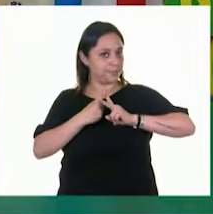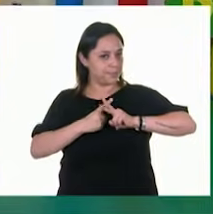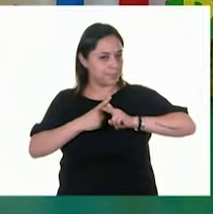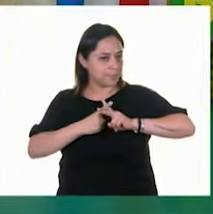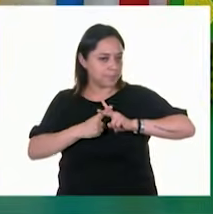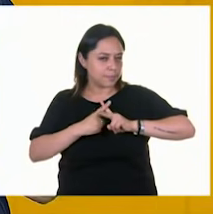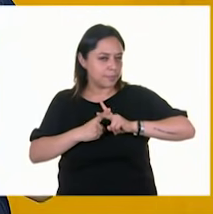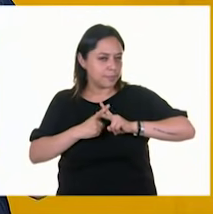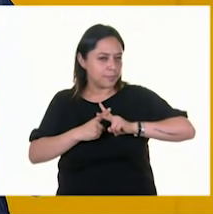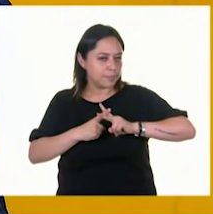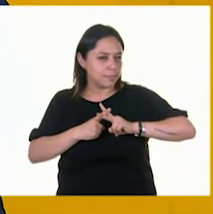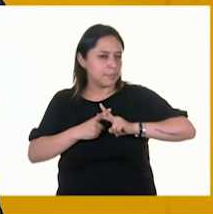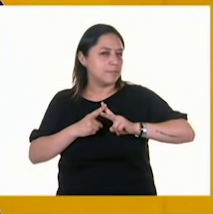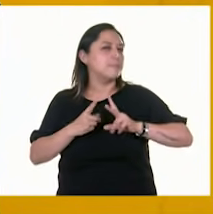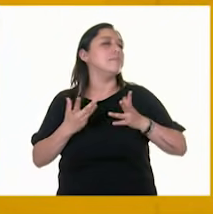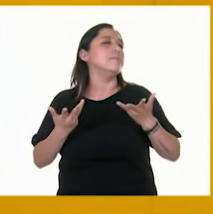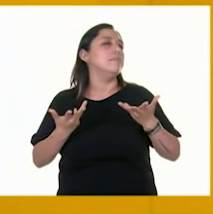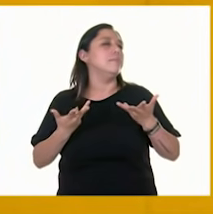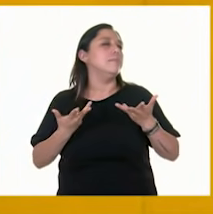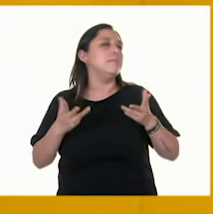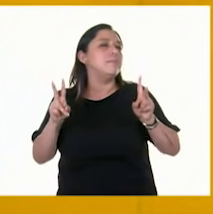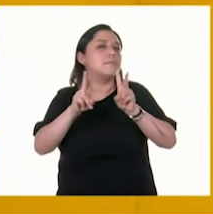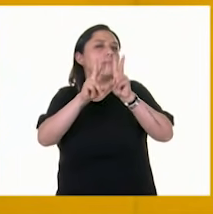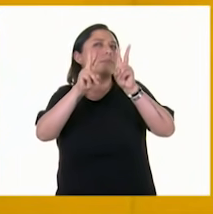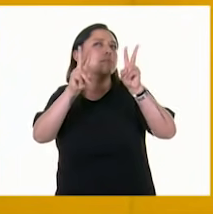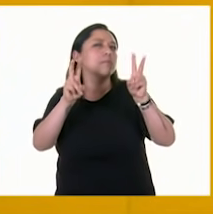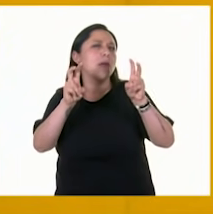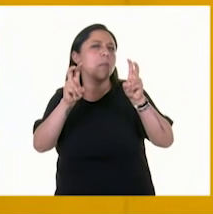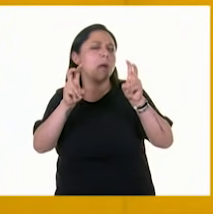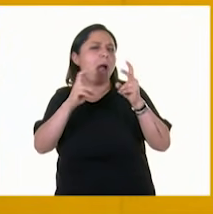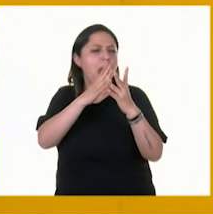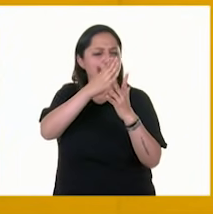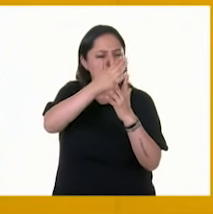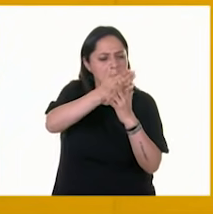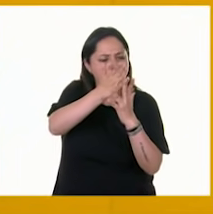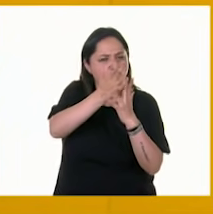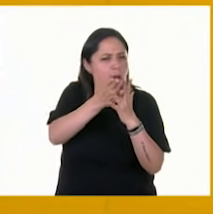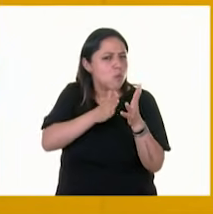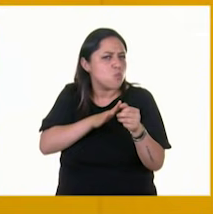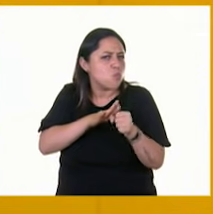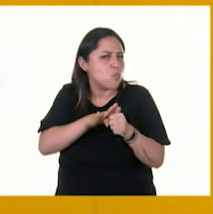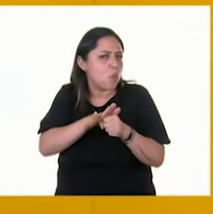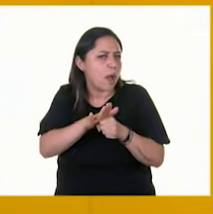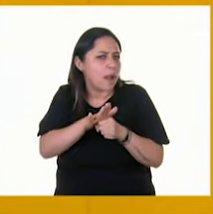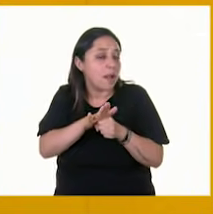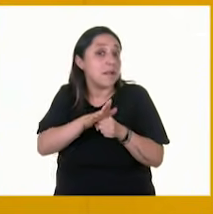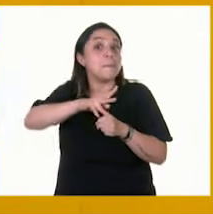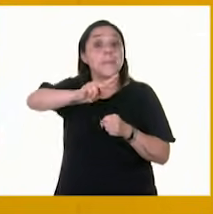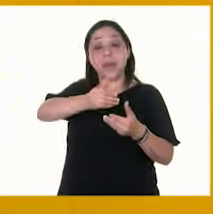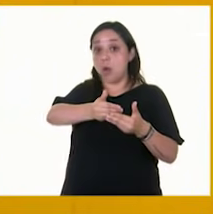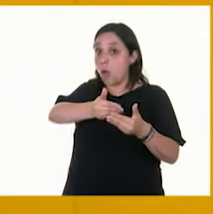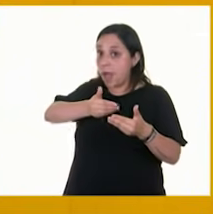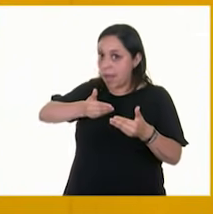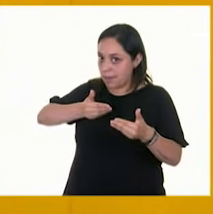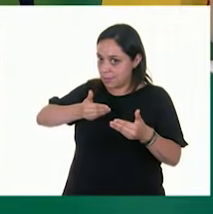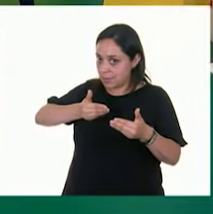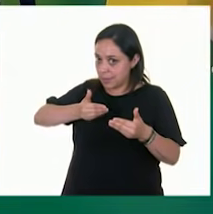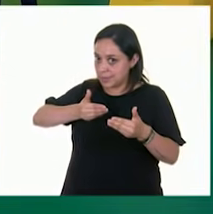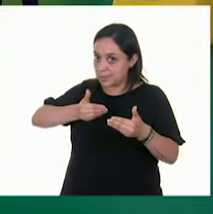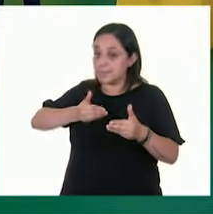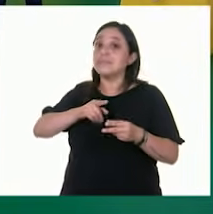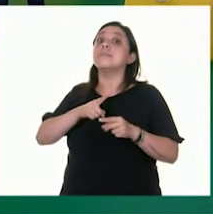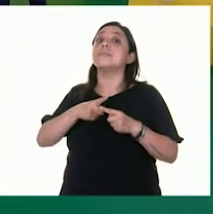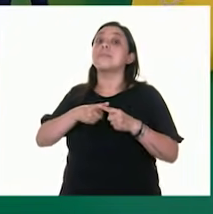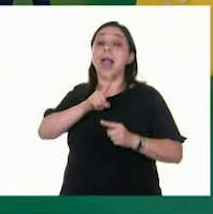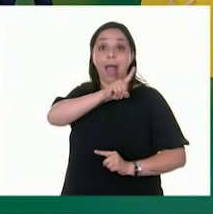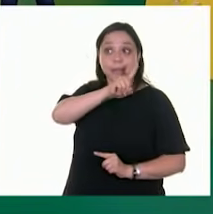matemáticas, veremos qué parte es. ¡Wow! Pero antes, vamos